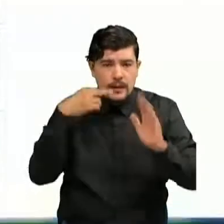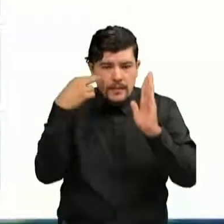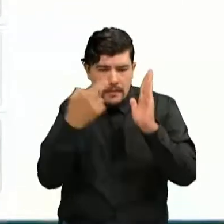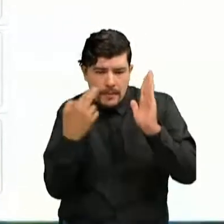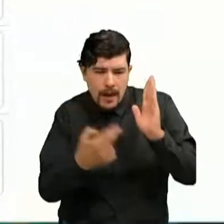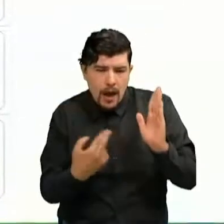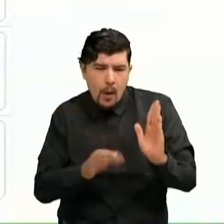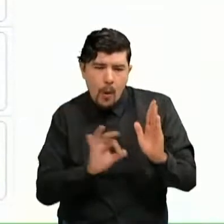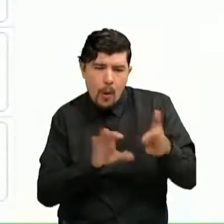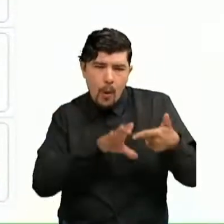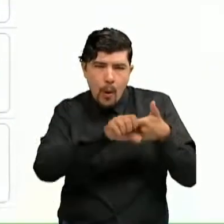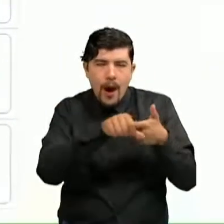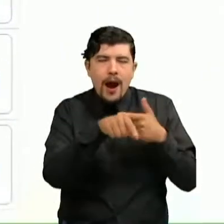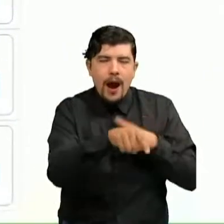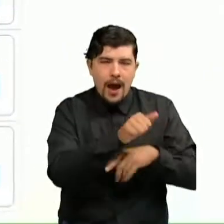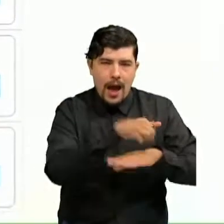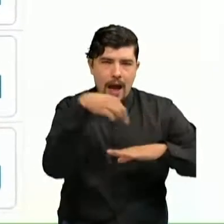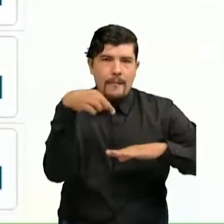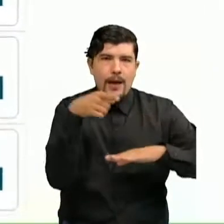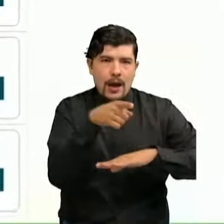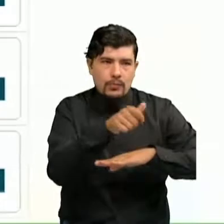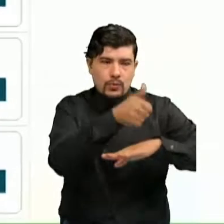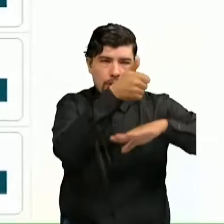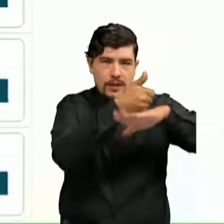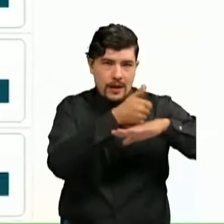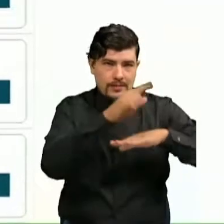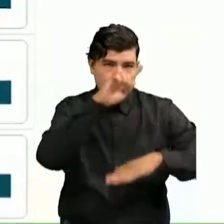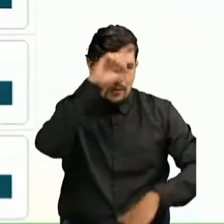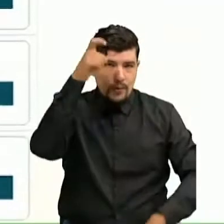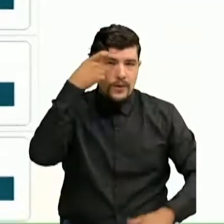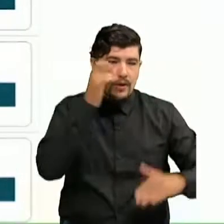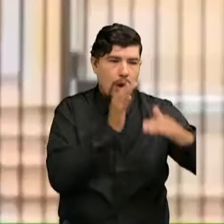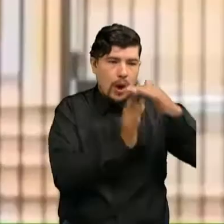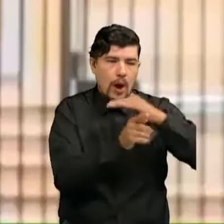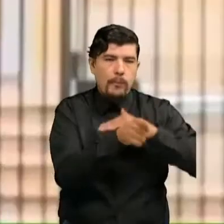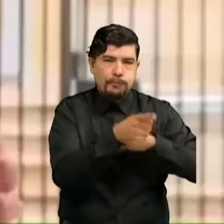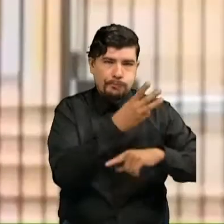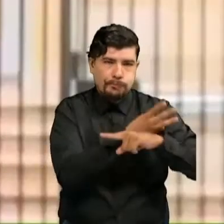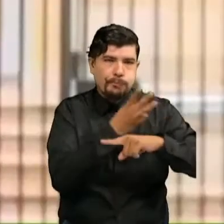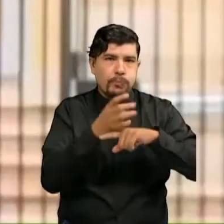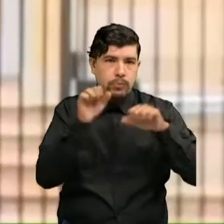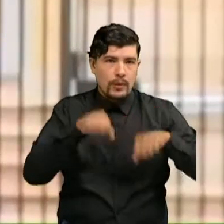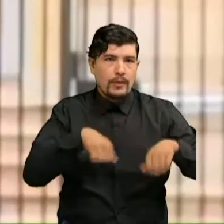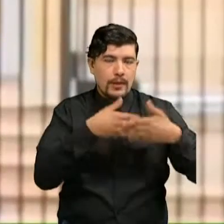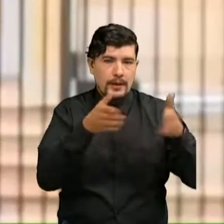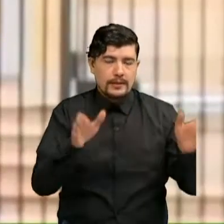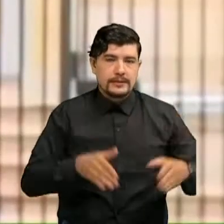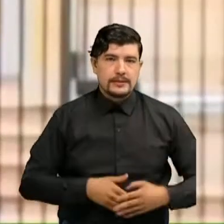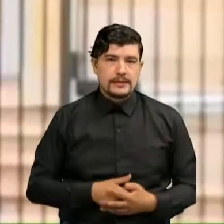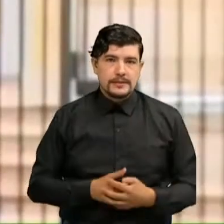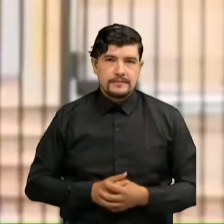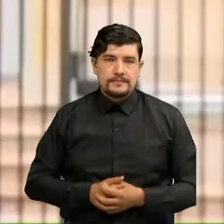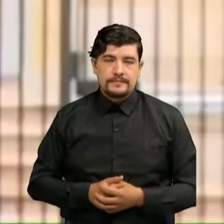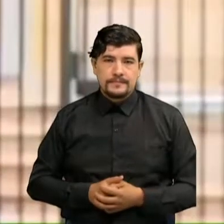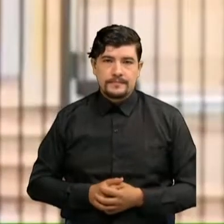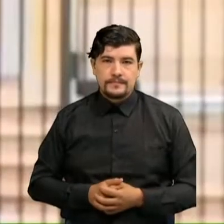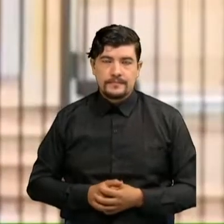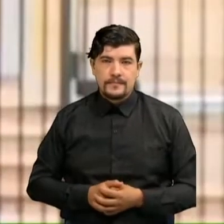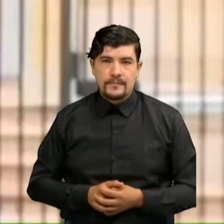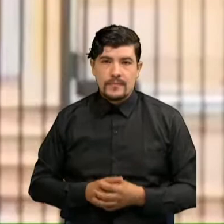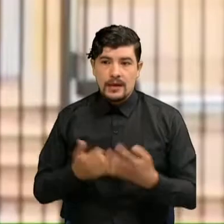a través de un aplicativo que dispondrán las autoridades migratorias en su página web los organizadas para este momento son más de